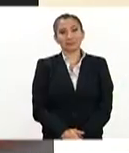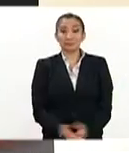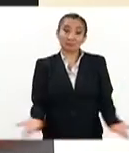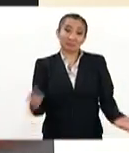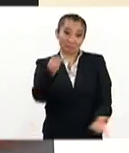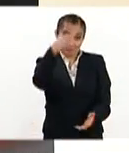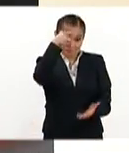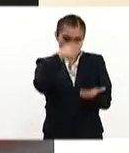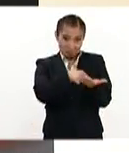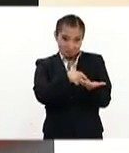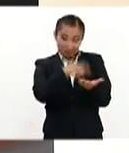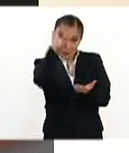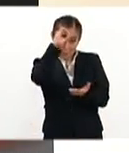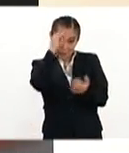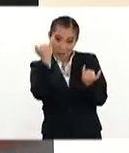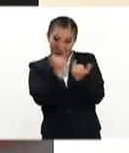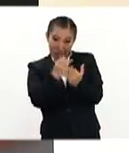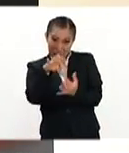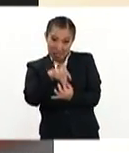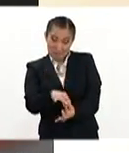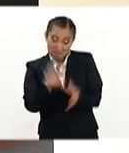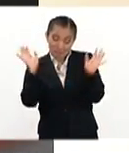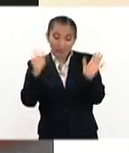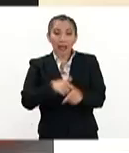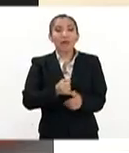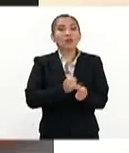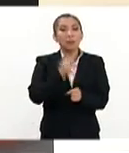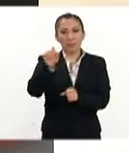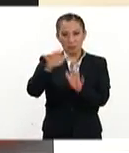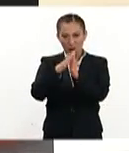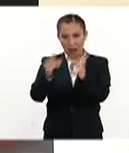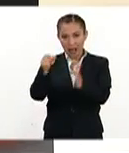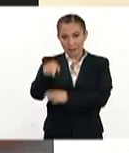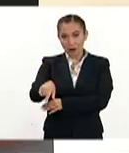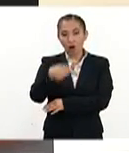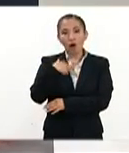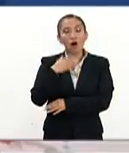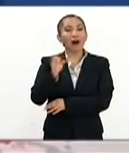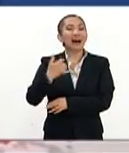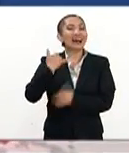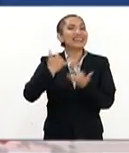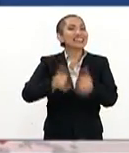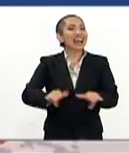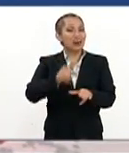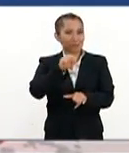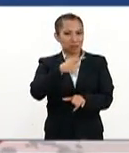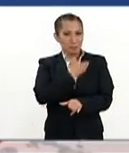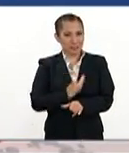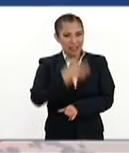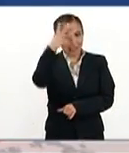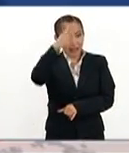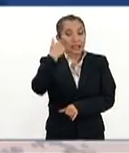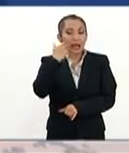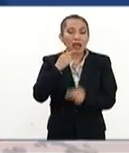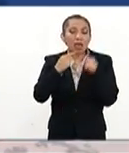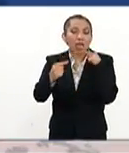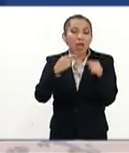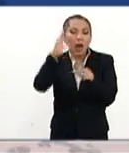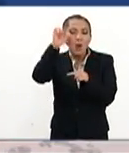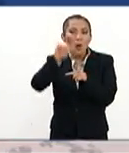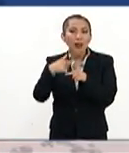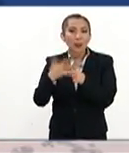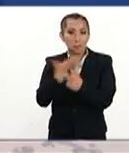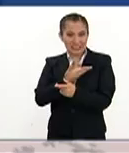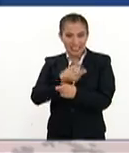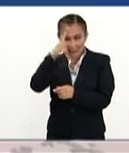¿Usted le cree? Opinamos lo mismo. Y en más información de este libro, Jared Kushner, yerno de Donald Trump, intentó negociar un acuerdo migratorio con el